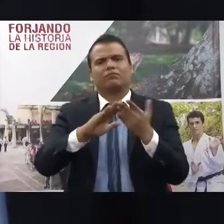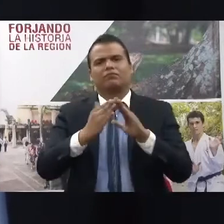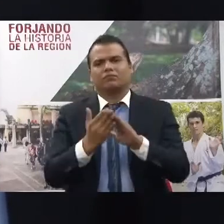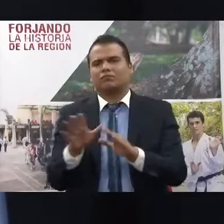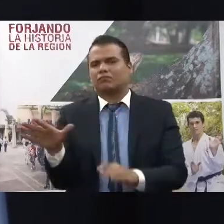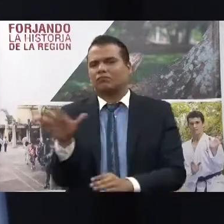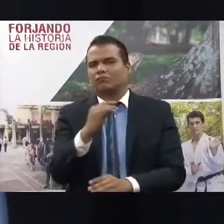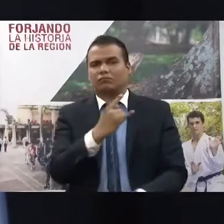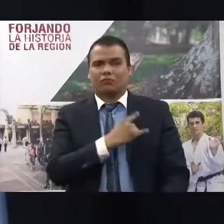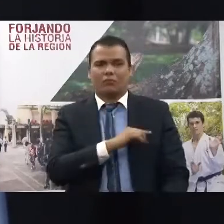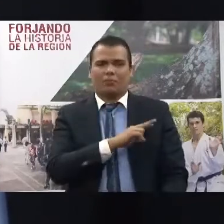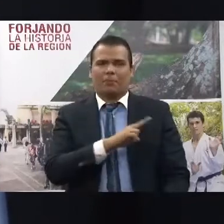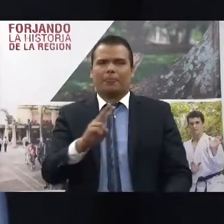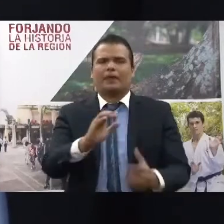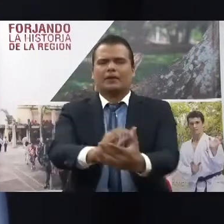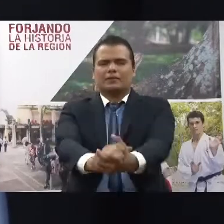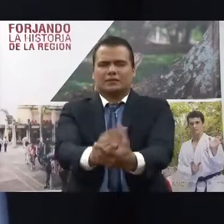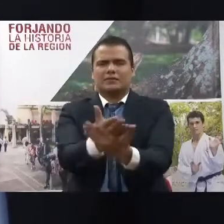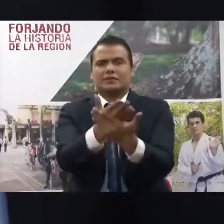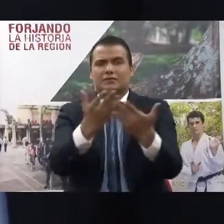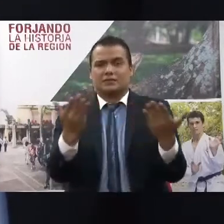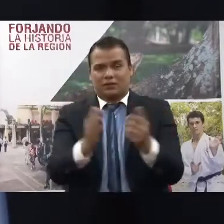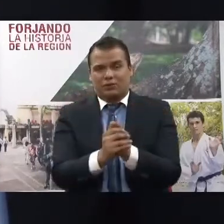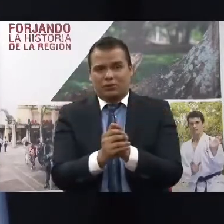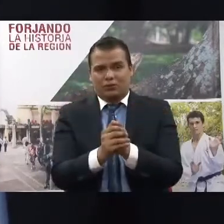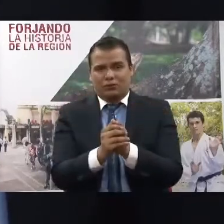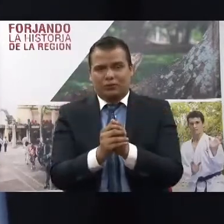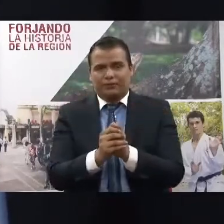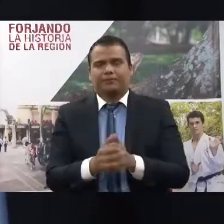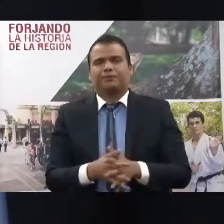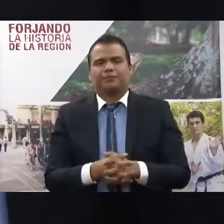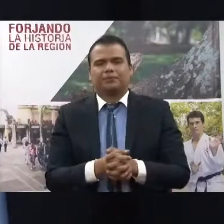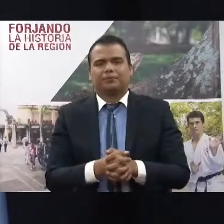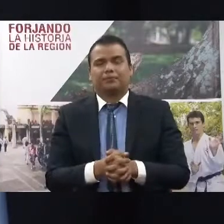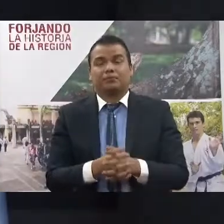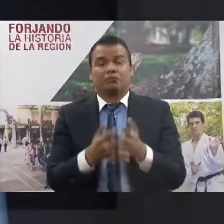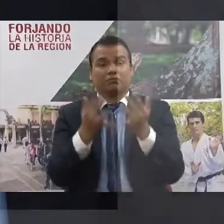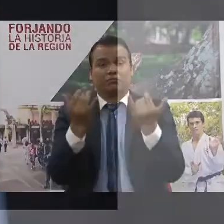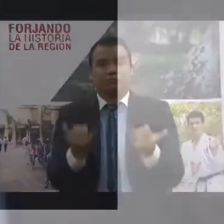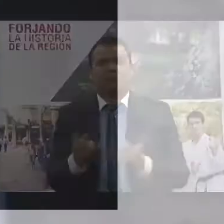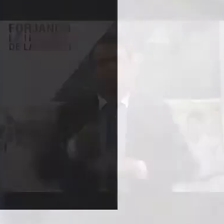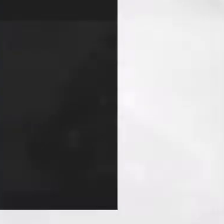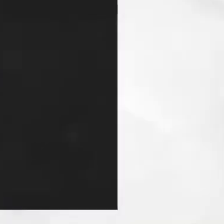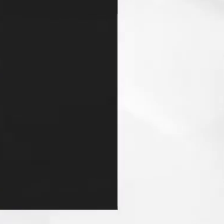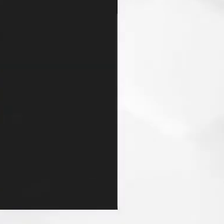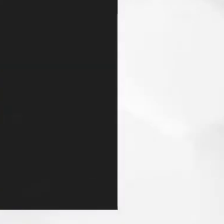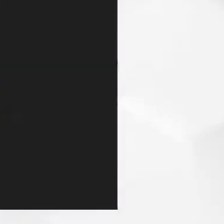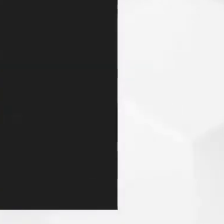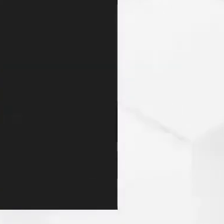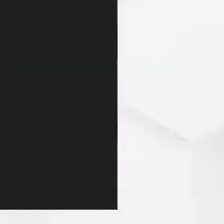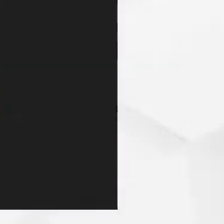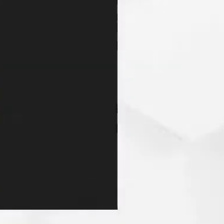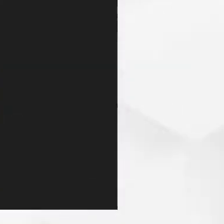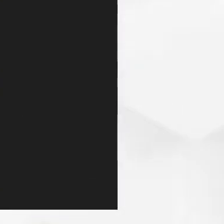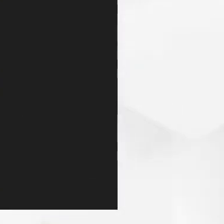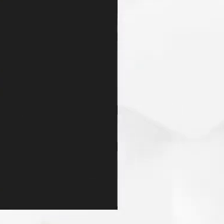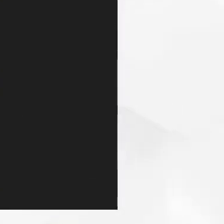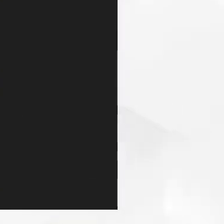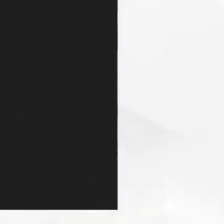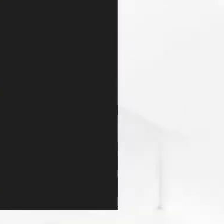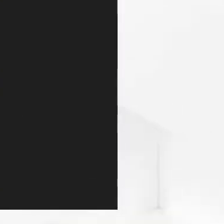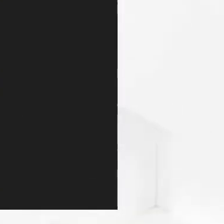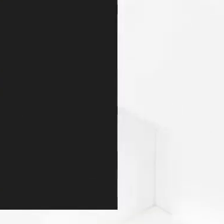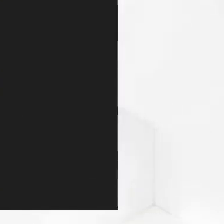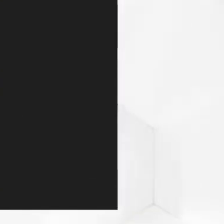comunidad universitaria en todos los campos de nuestra institución. Declaro solemnemente abierta esta ceremonia de